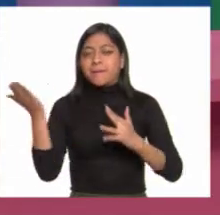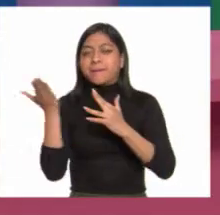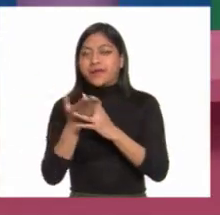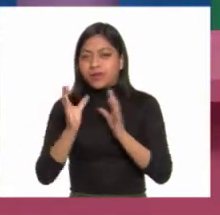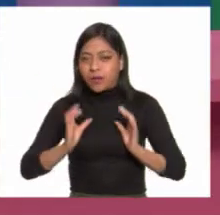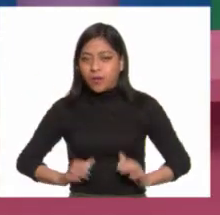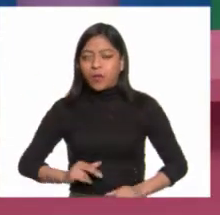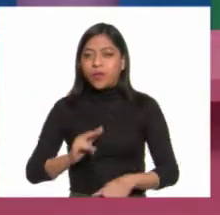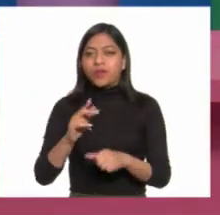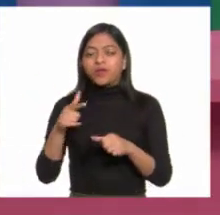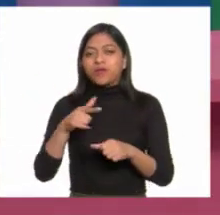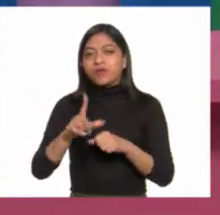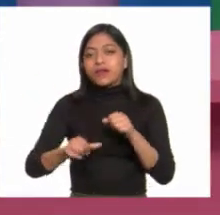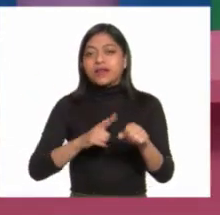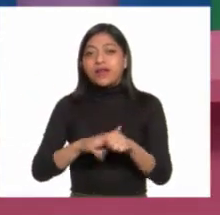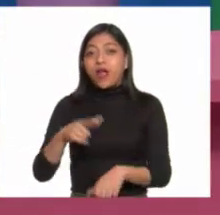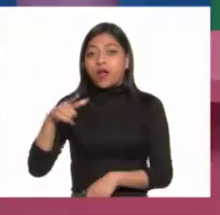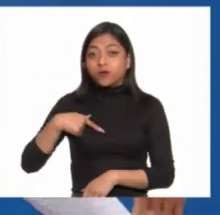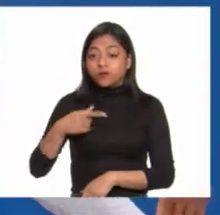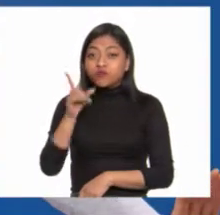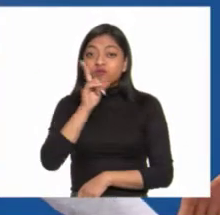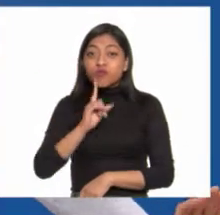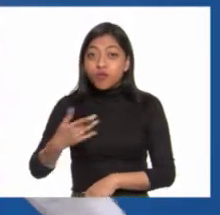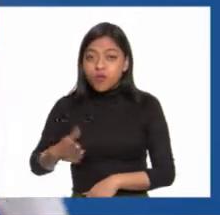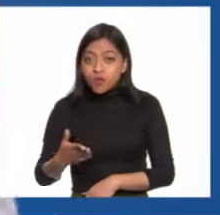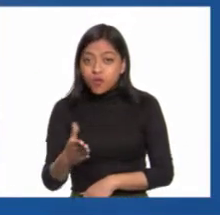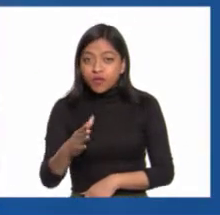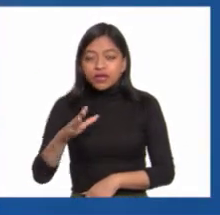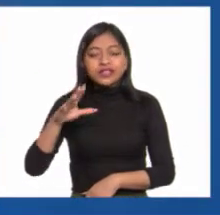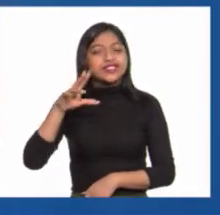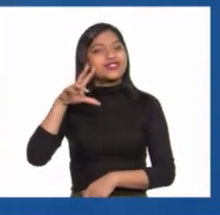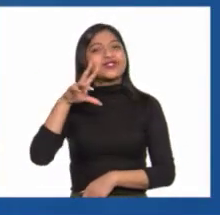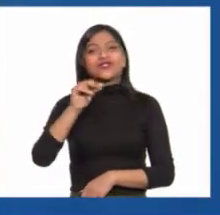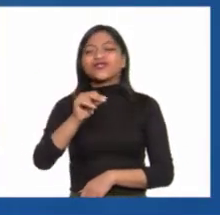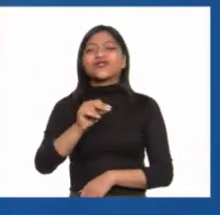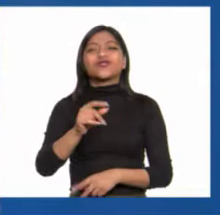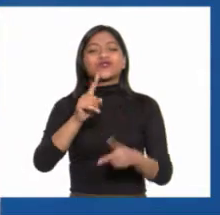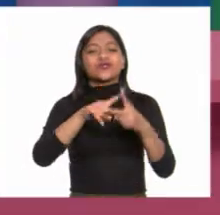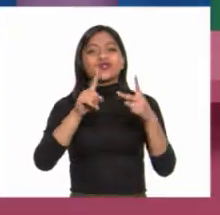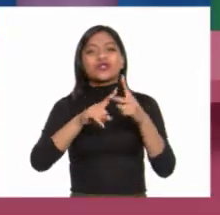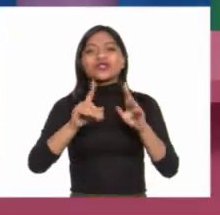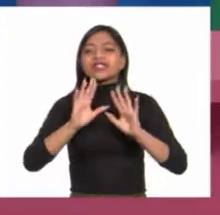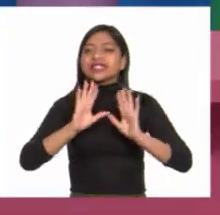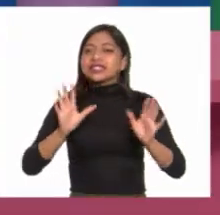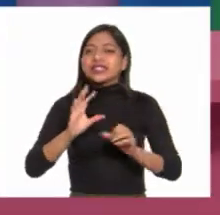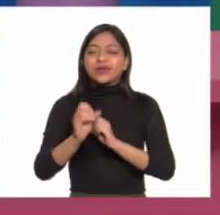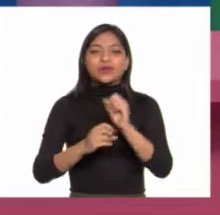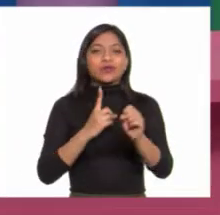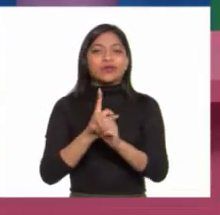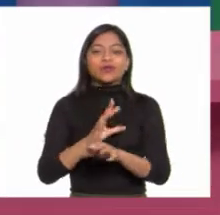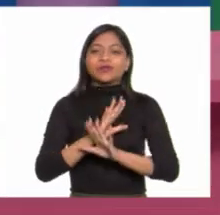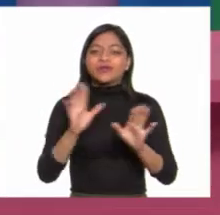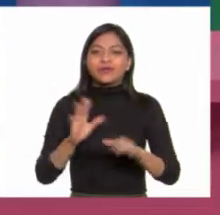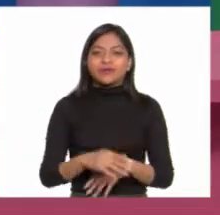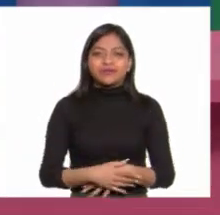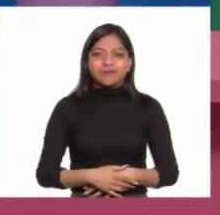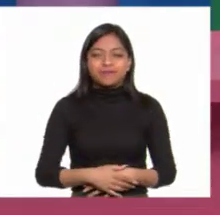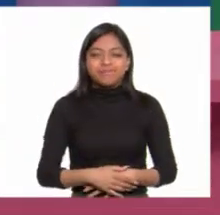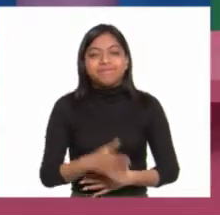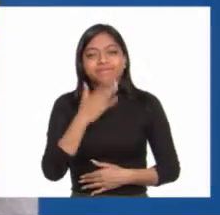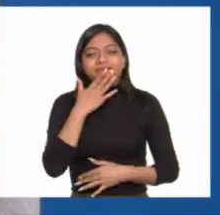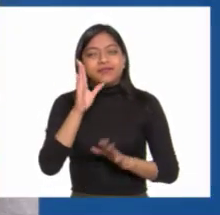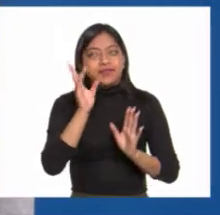Una sirena. Soy una sirena. No. Y ya solo te quedan 2 oportunidades para adivinar. A